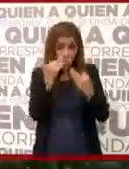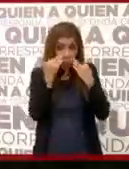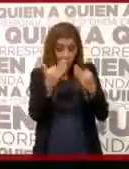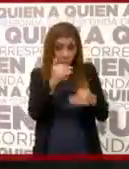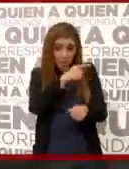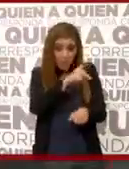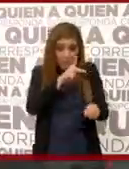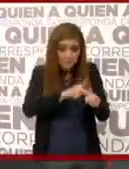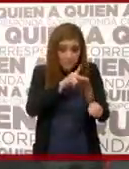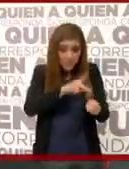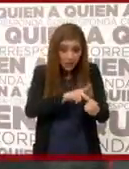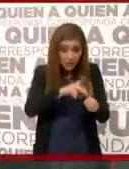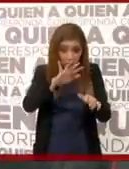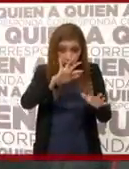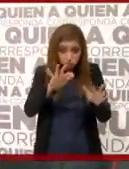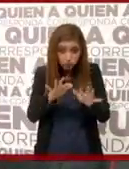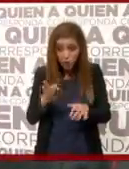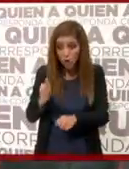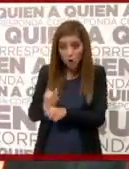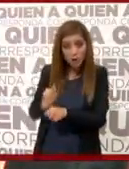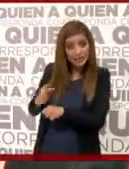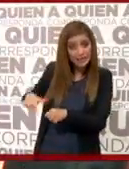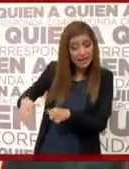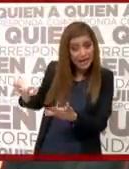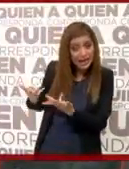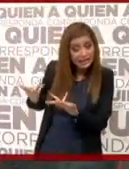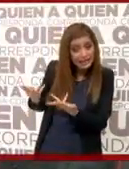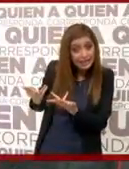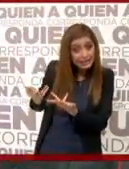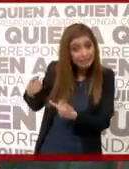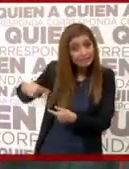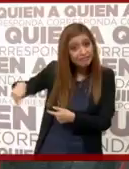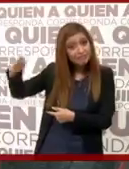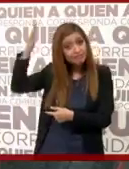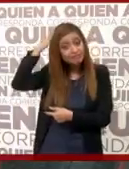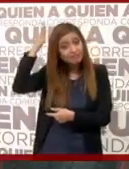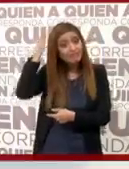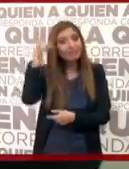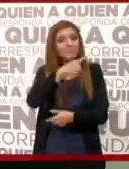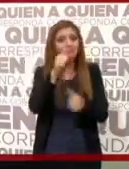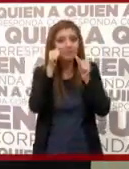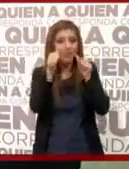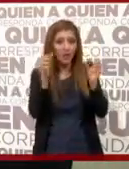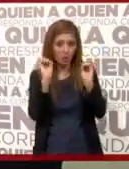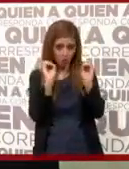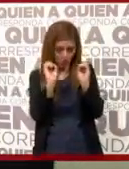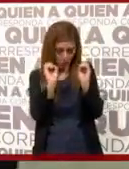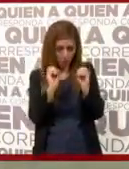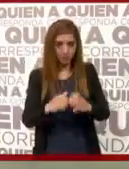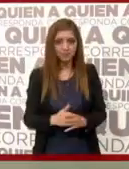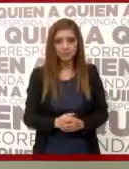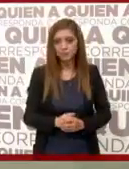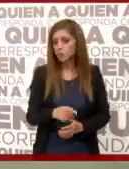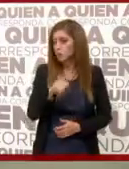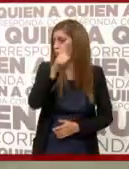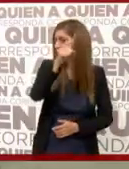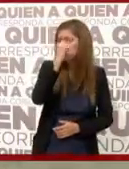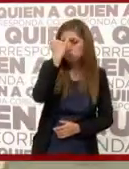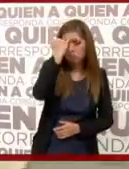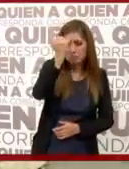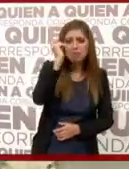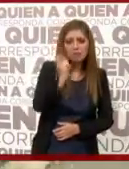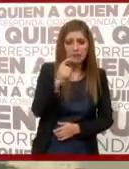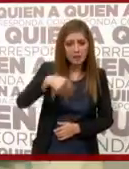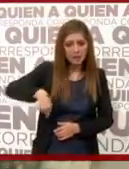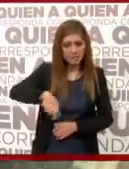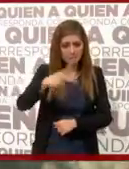el deslizamiento que hay, acaba de suceder. Las autoridades brillan por su ausencia. Para que se dé usted una idea del peligro